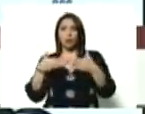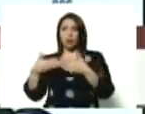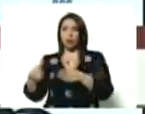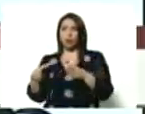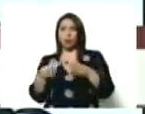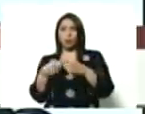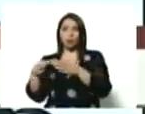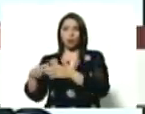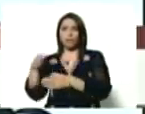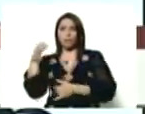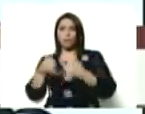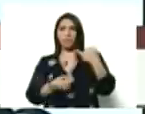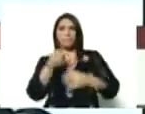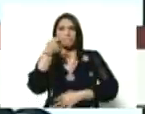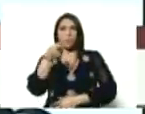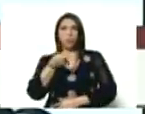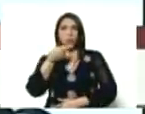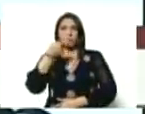organizaciones con fines políticos.